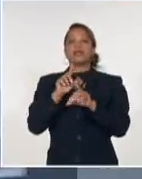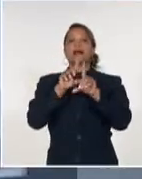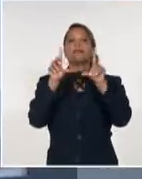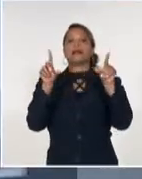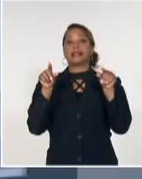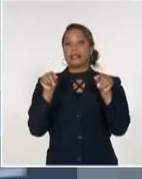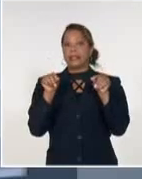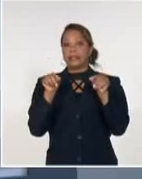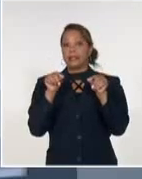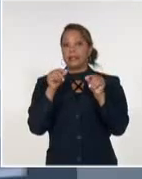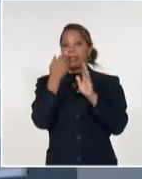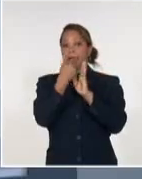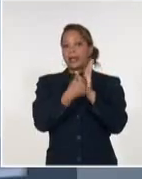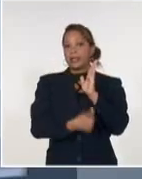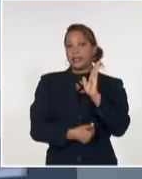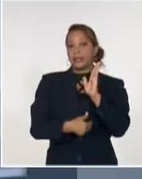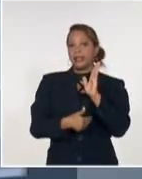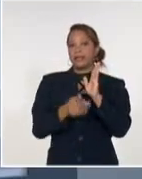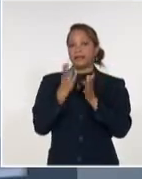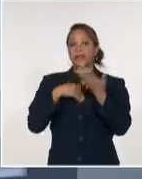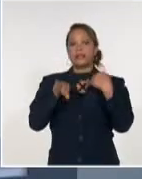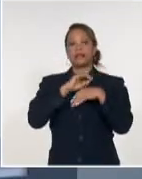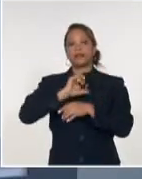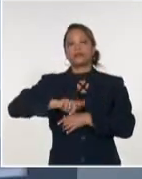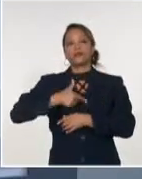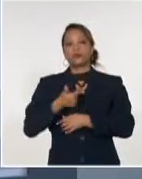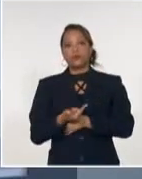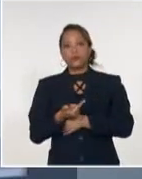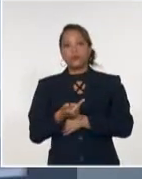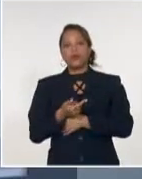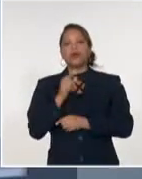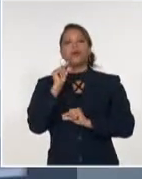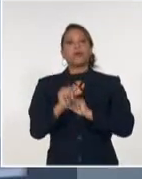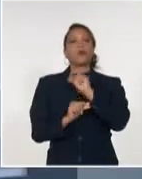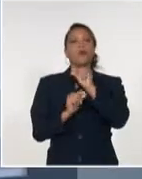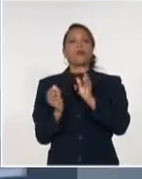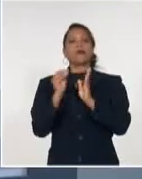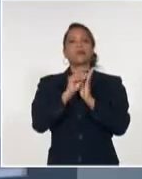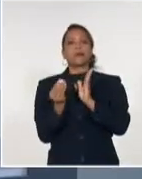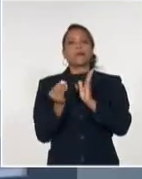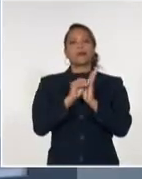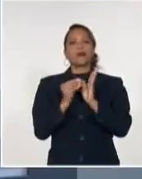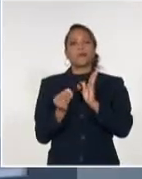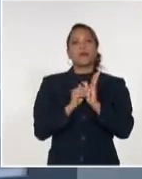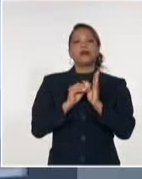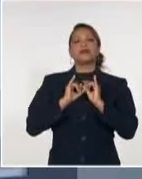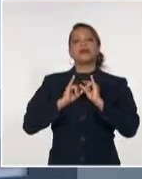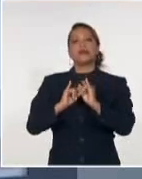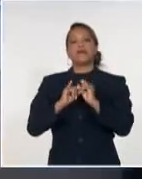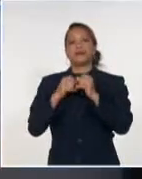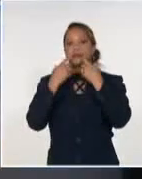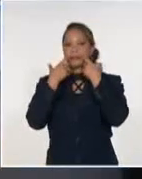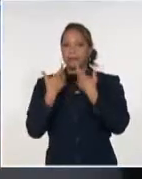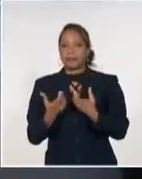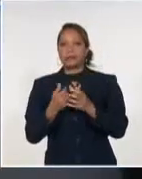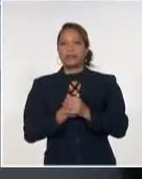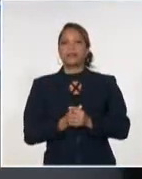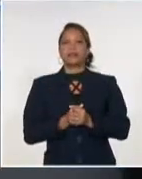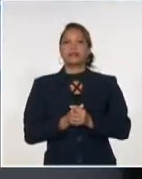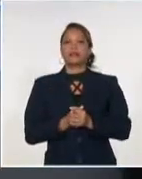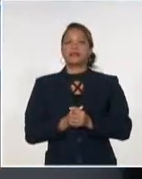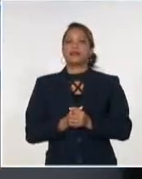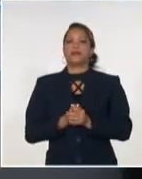la cartelera digital del Ministerio de Cultura, irá incorporando toda la información de los específicos, de los particulares, en torno al